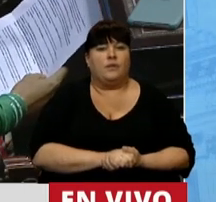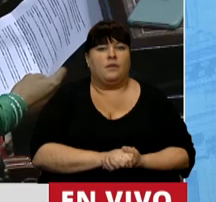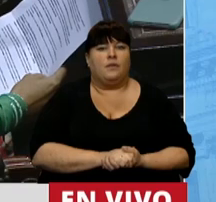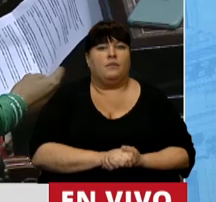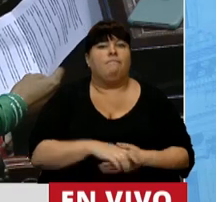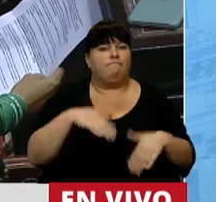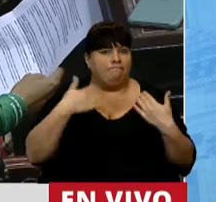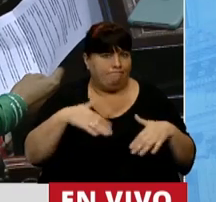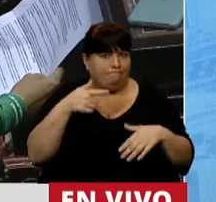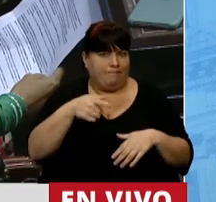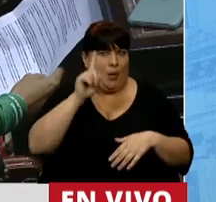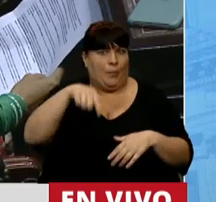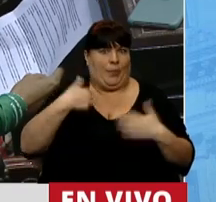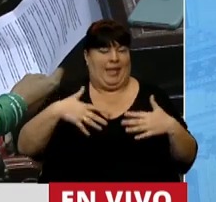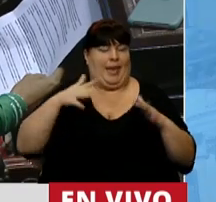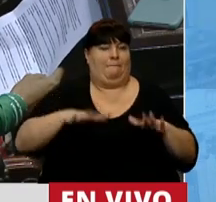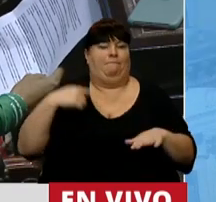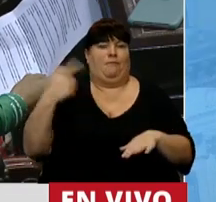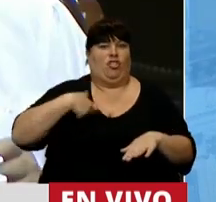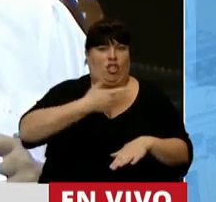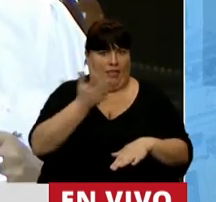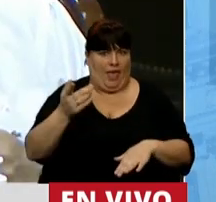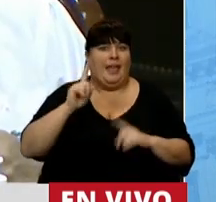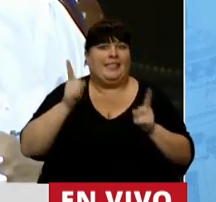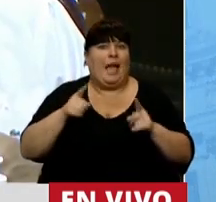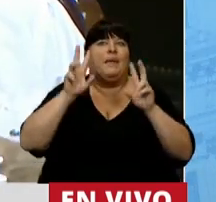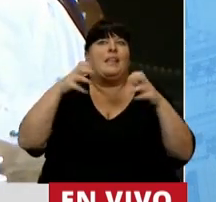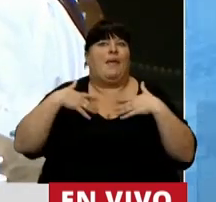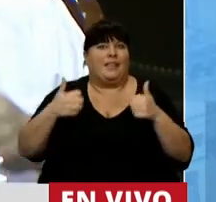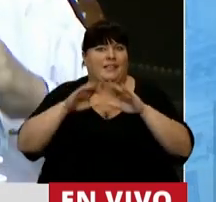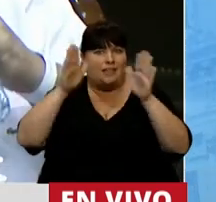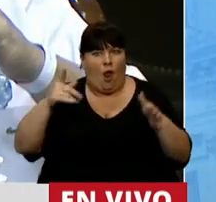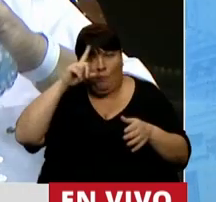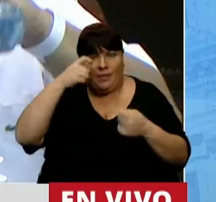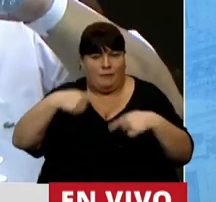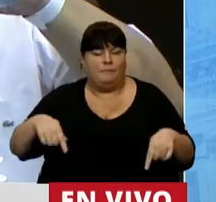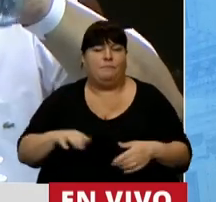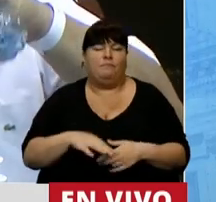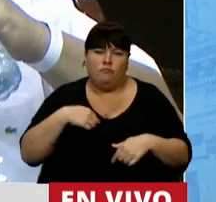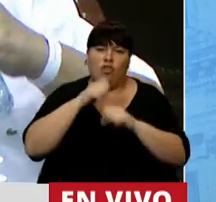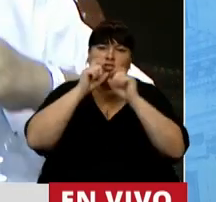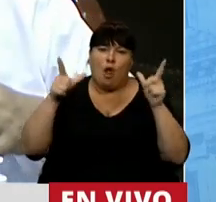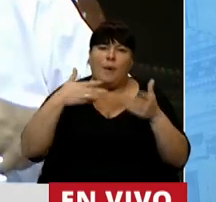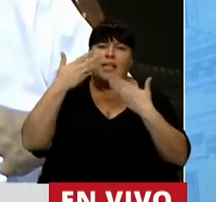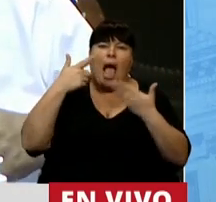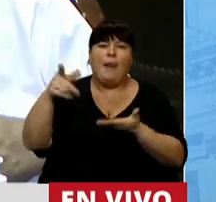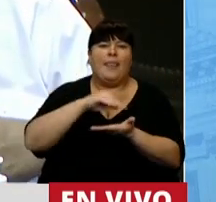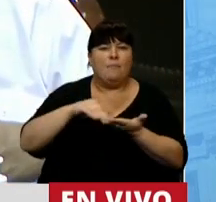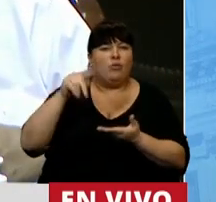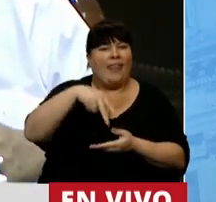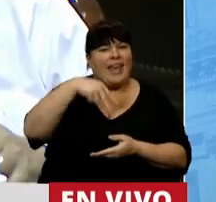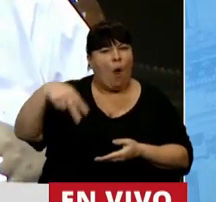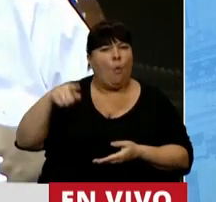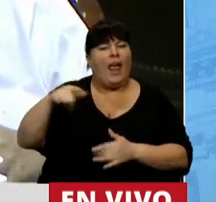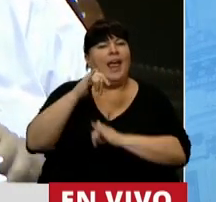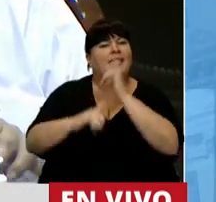con el fuerte impacto que eso genera en nuestra sociedad y en nuestro sistema sanitario. Obviamente que me sorprendía las declaraciones de la diputada neuquina